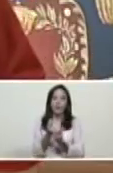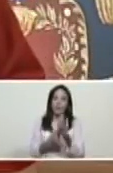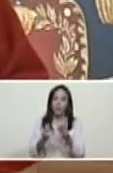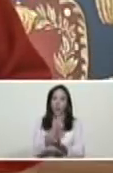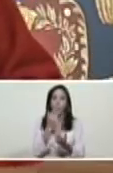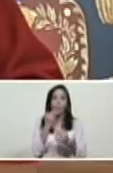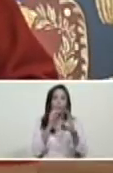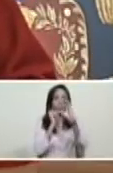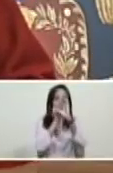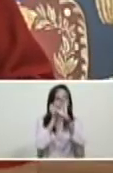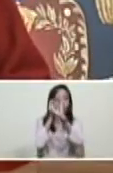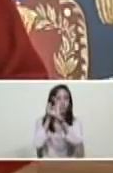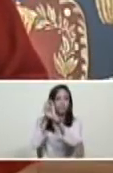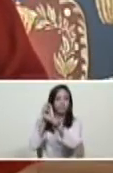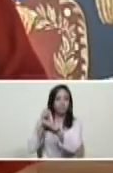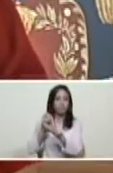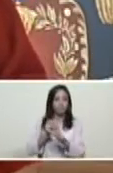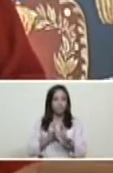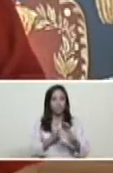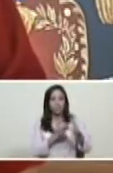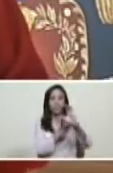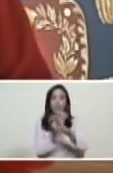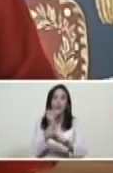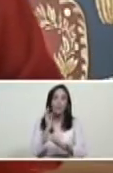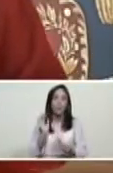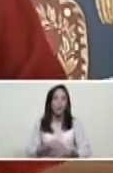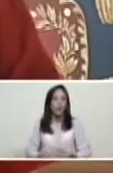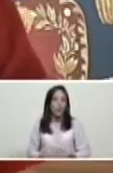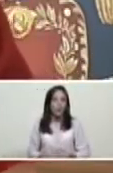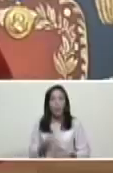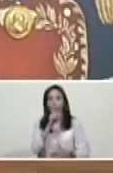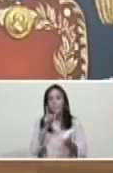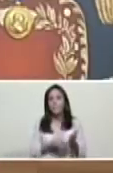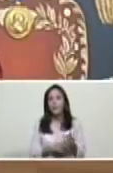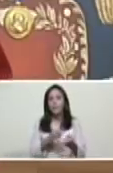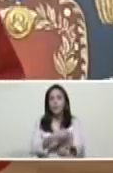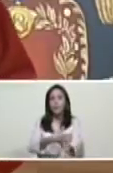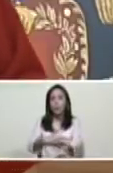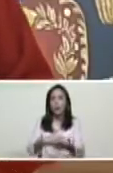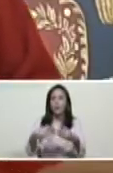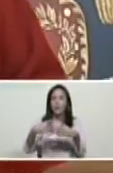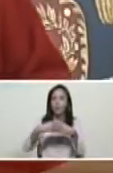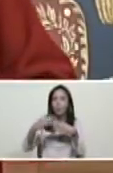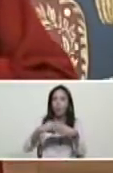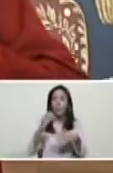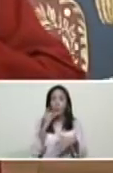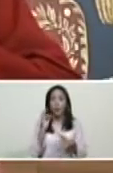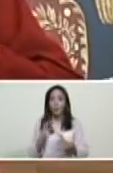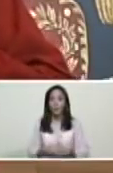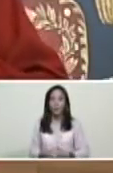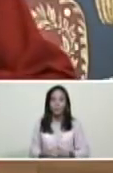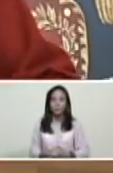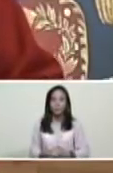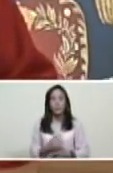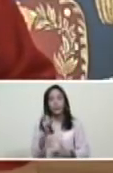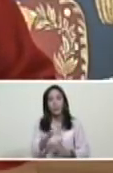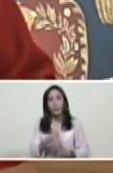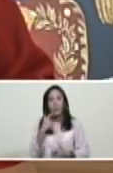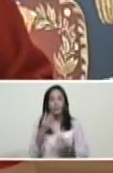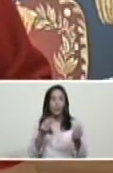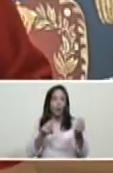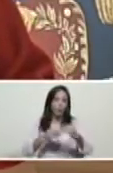minería, en el arco minero del Orinoco, por más de 1.000 millones de dólares, para finiquitar los acuerdos